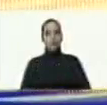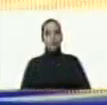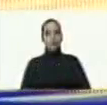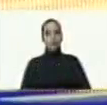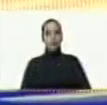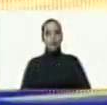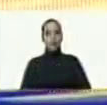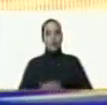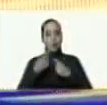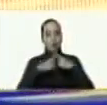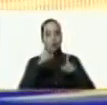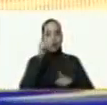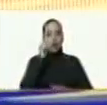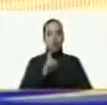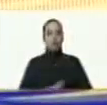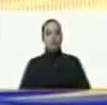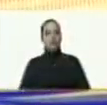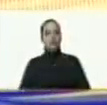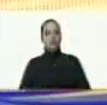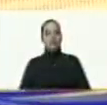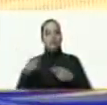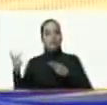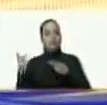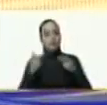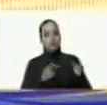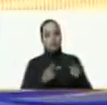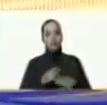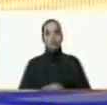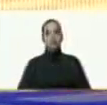Rafael Cuevas, Guatemala, bienvenido.